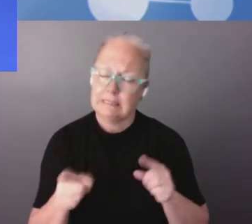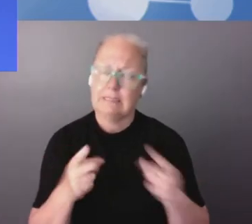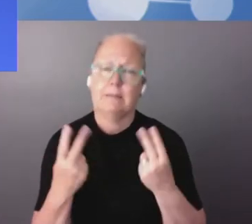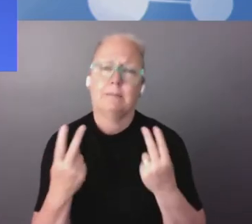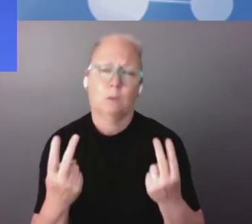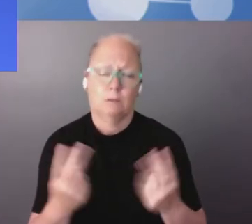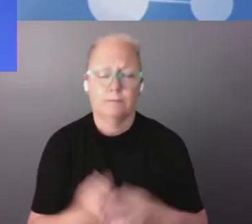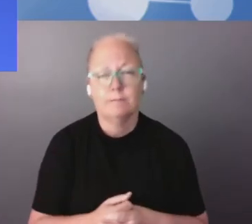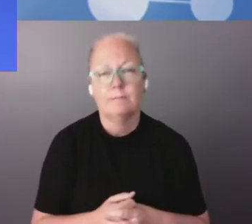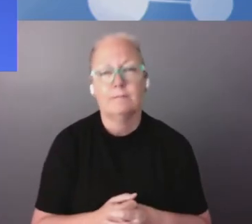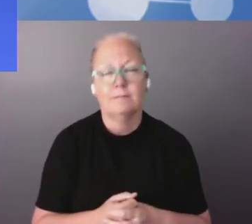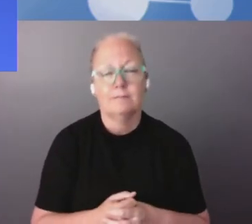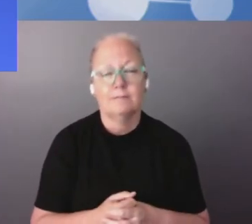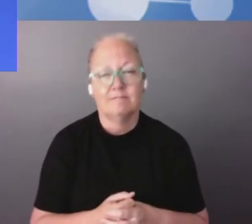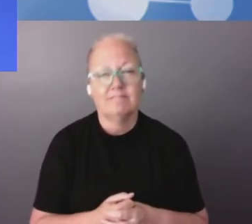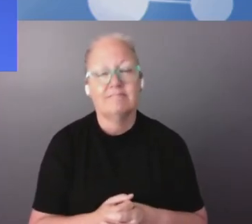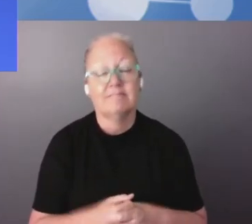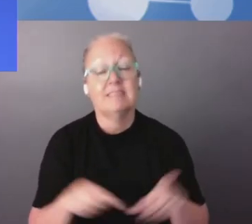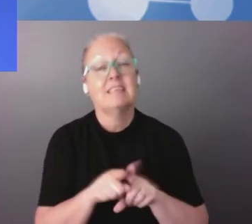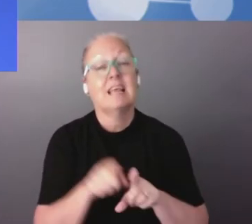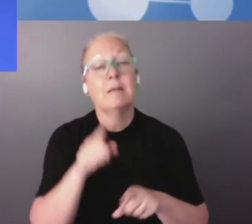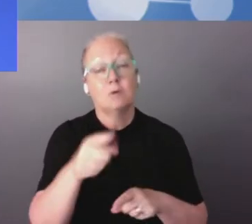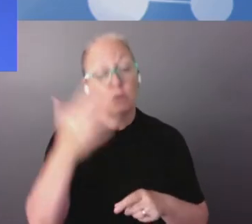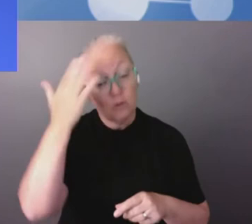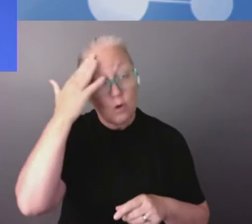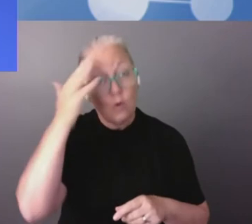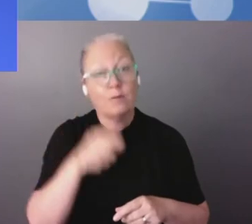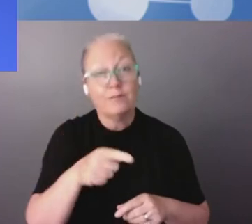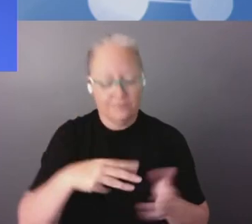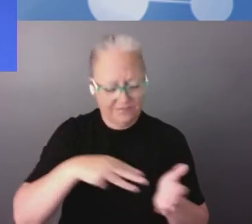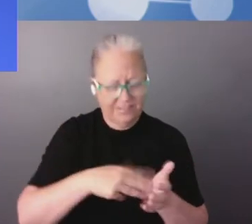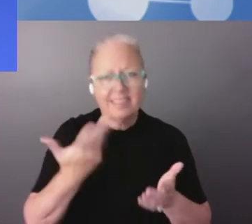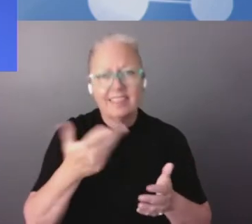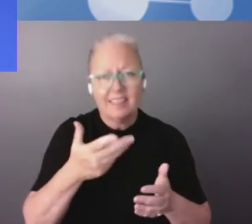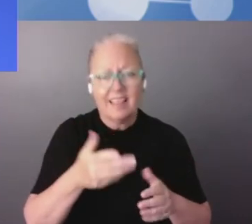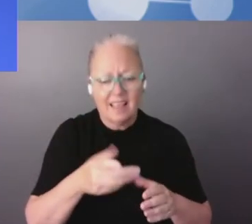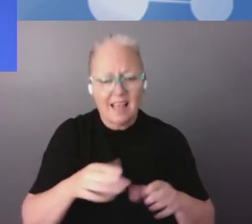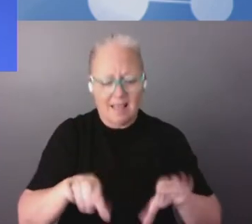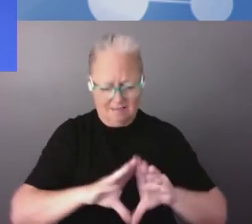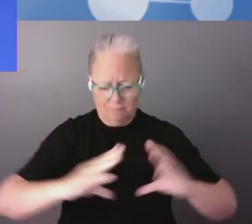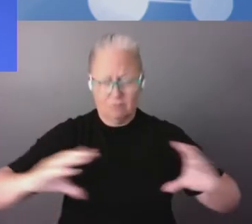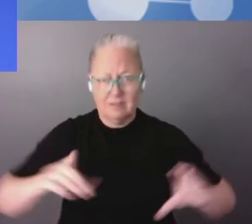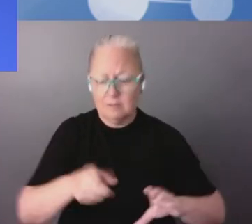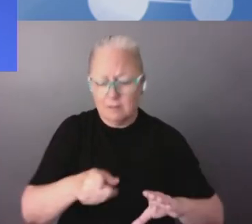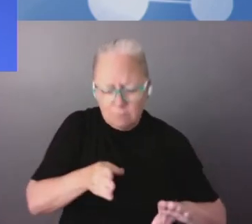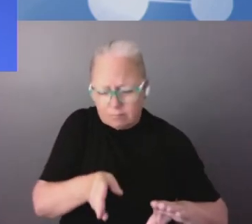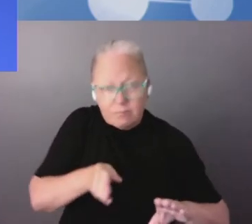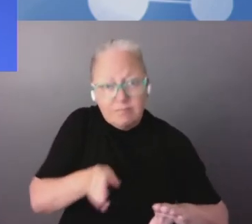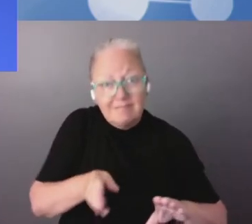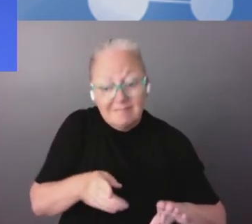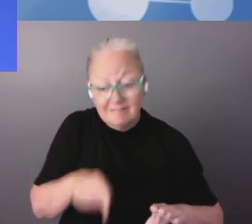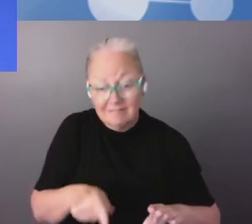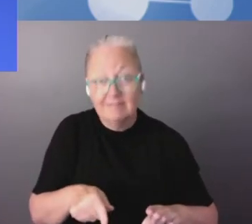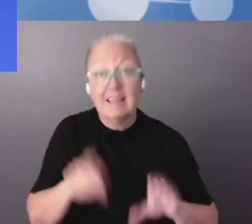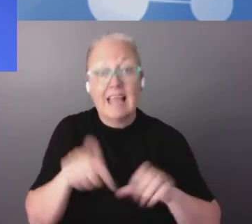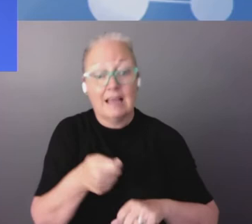Es lo mismo que pasa con el cuchillo. Con el cuchillo podemos cortar el pan o hacer mal a otra persona. Lo